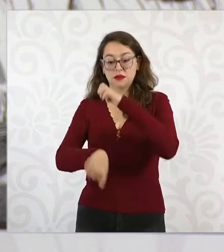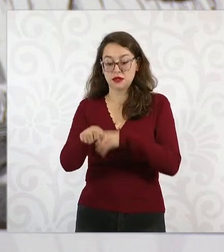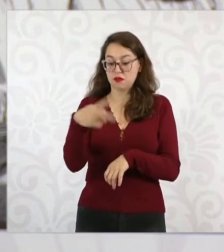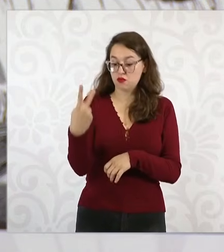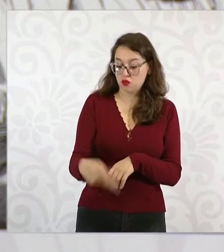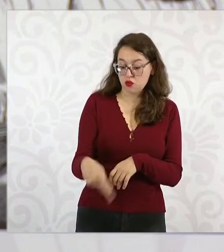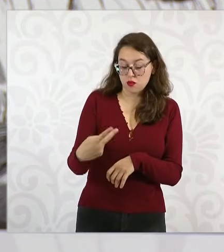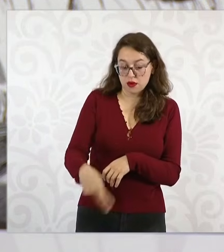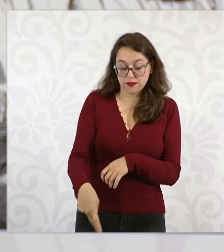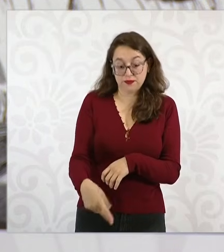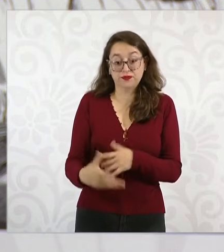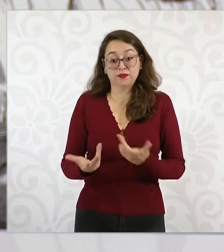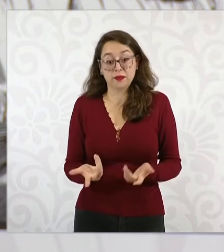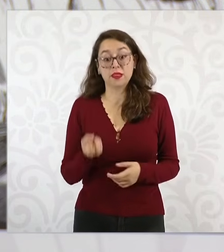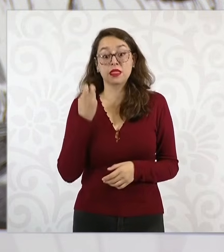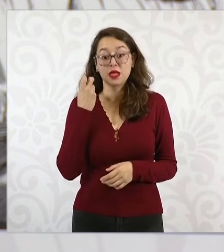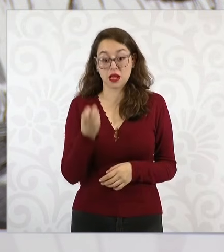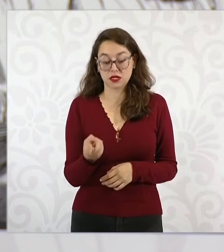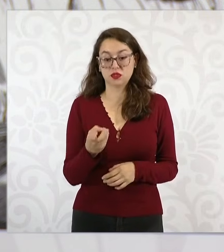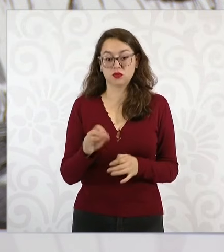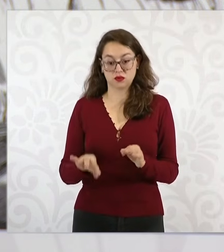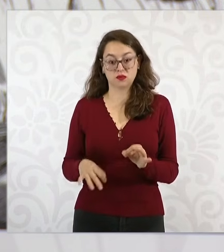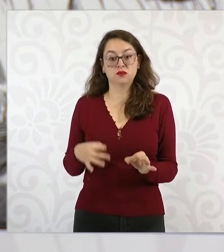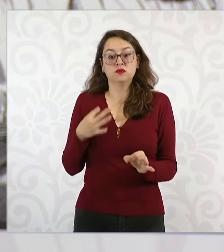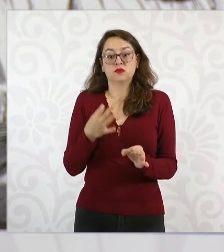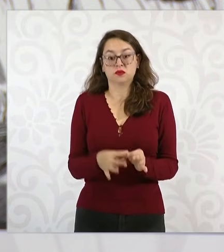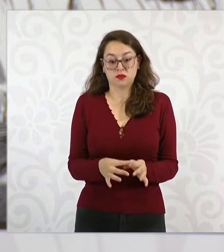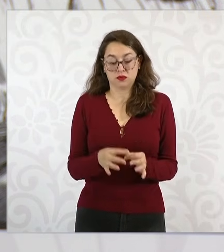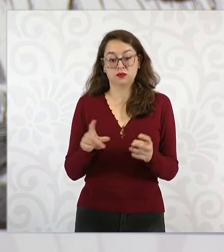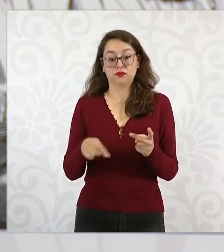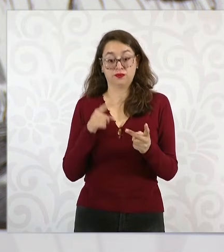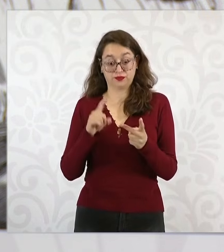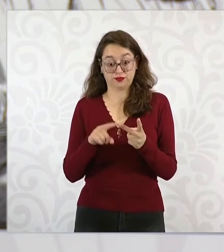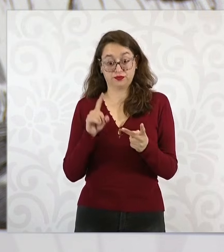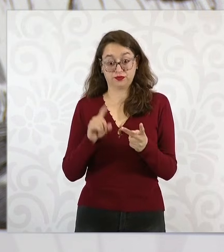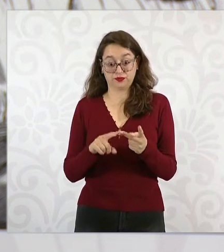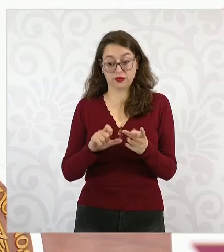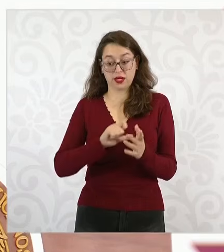otra, modificamos la ley para que Pemex, en vez de ser